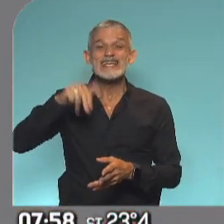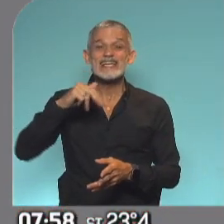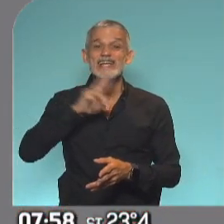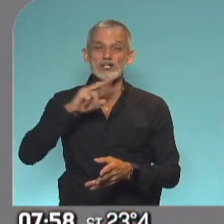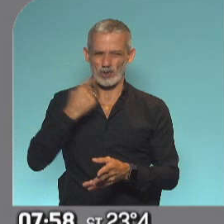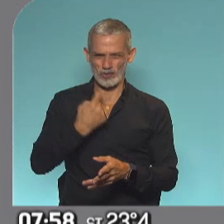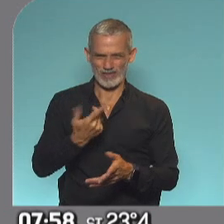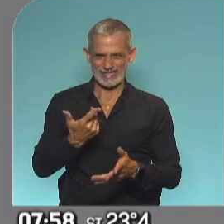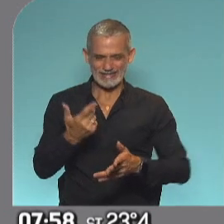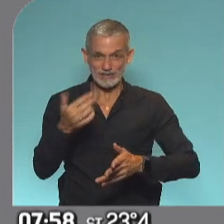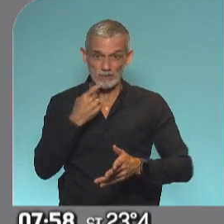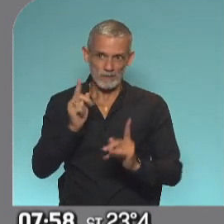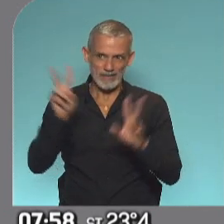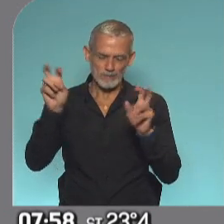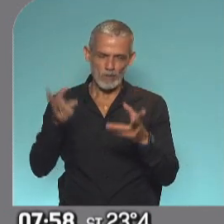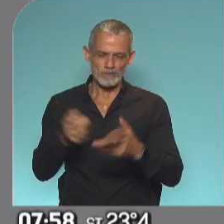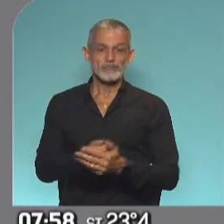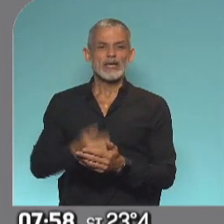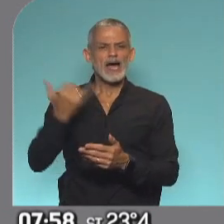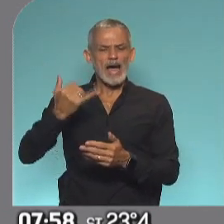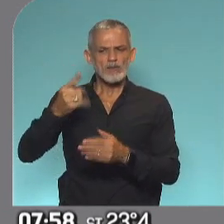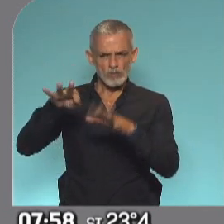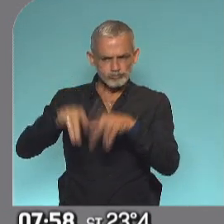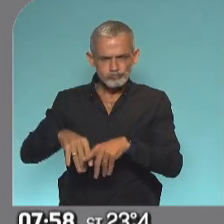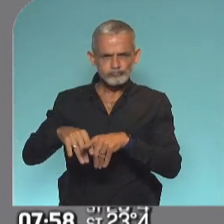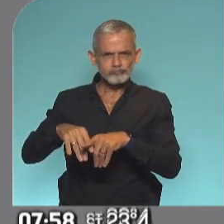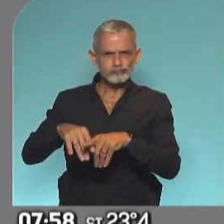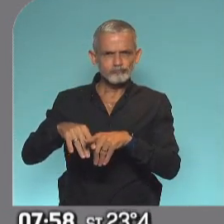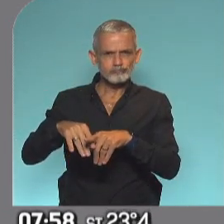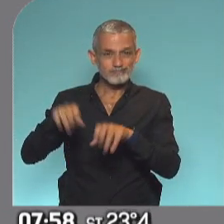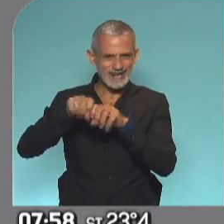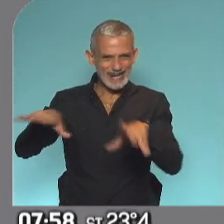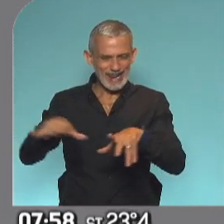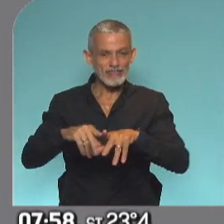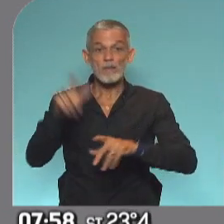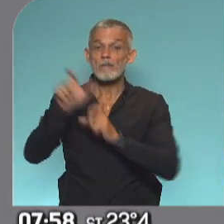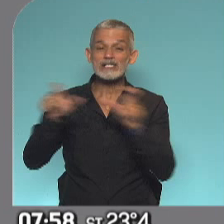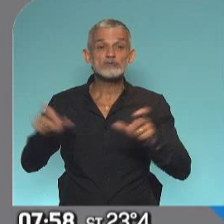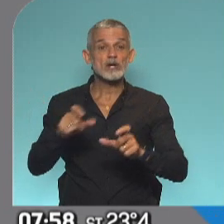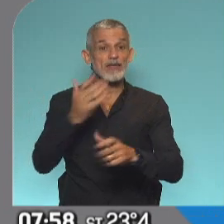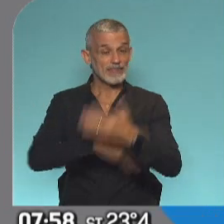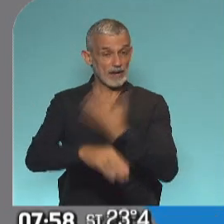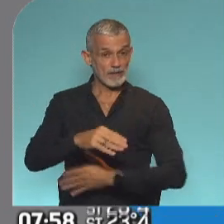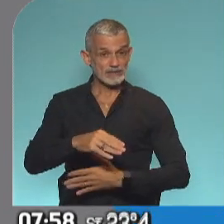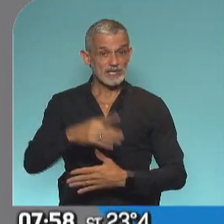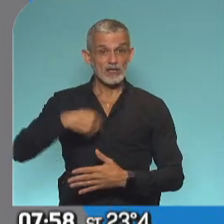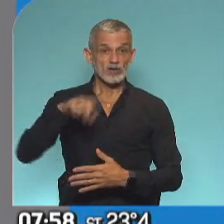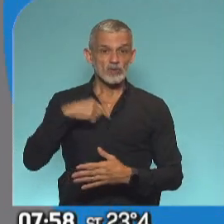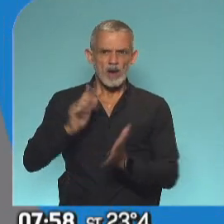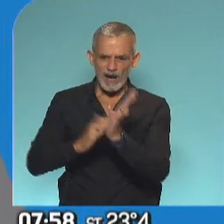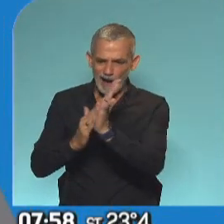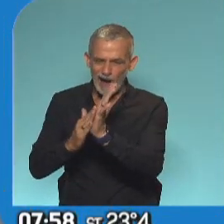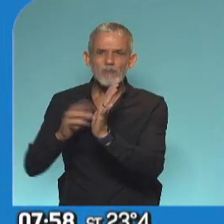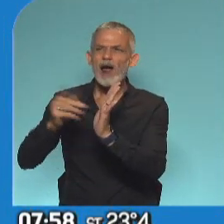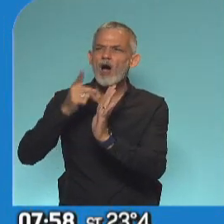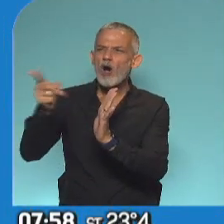Y ahí tenemos también, hay una parte del comunicado de esta red: las personas con discapacidad no somos argumento para